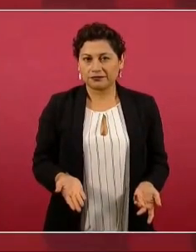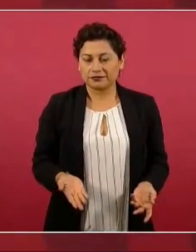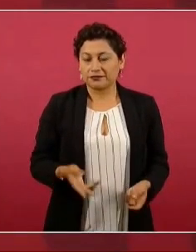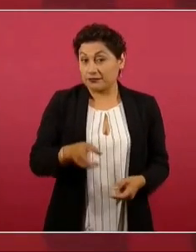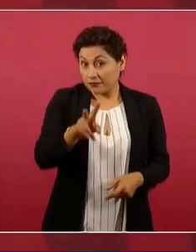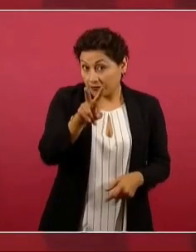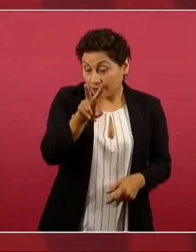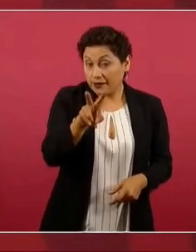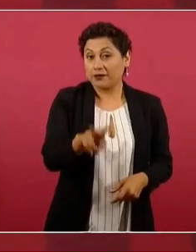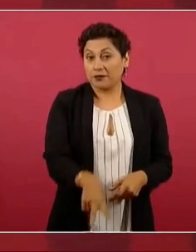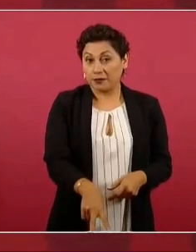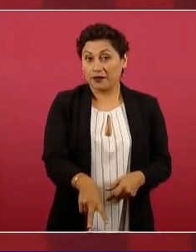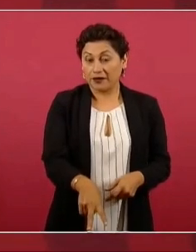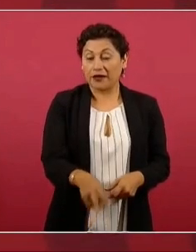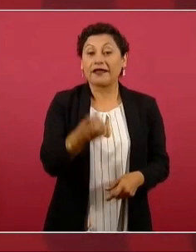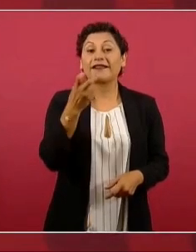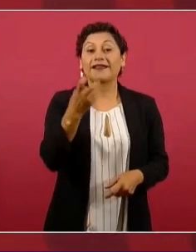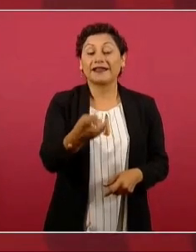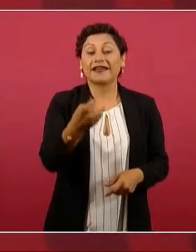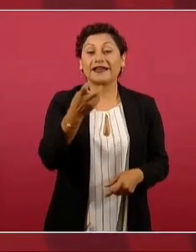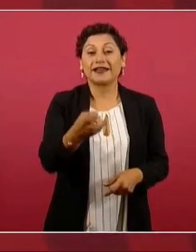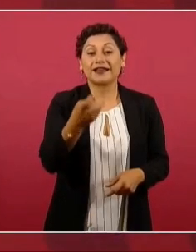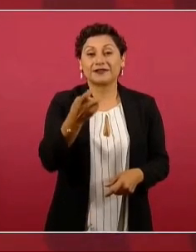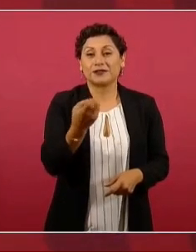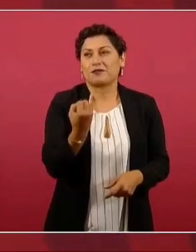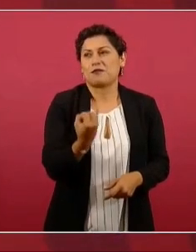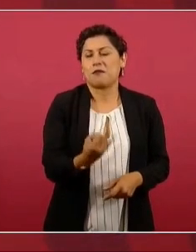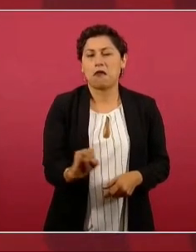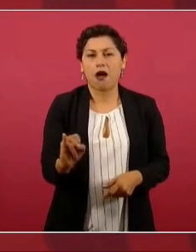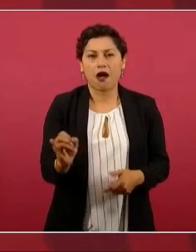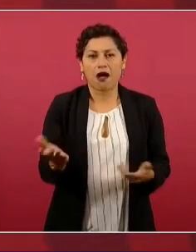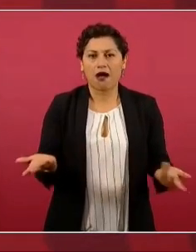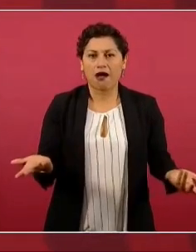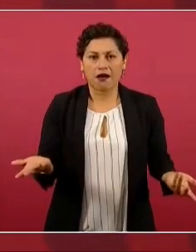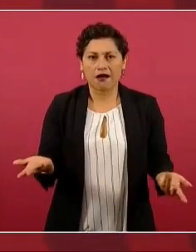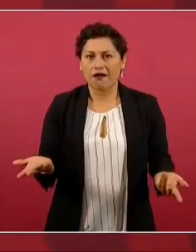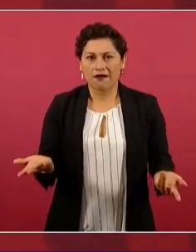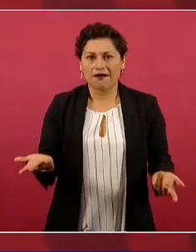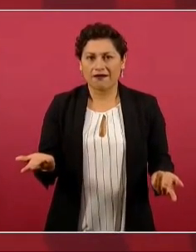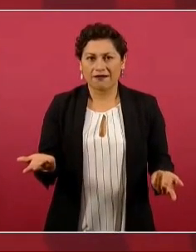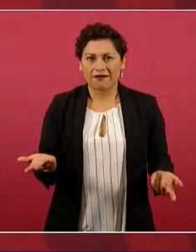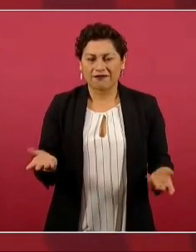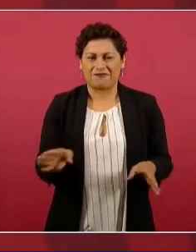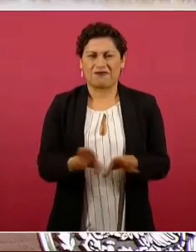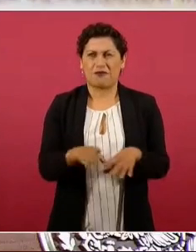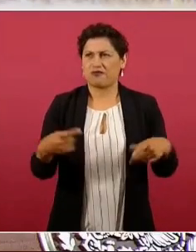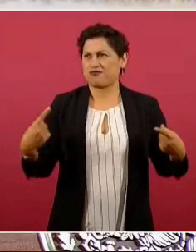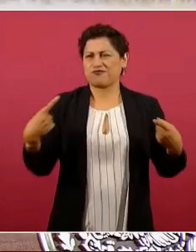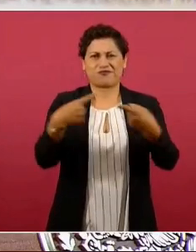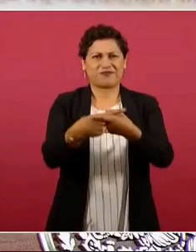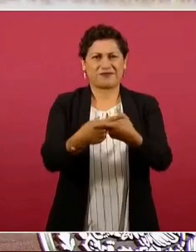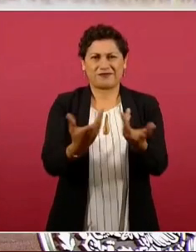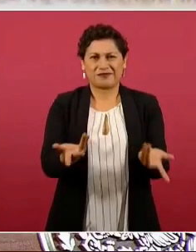paradoja, un absurdo, una contradicción.